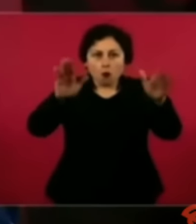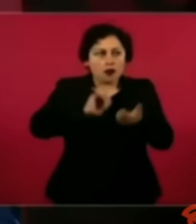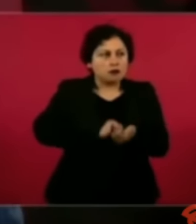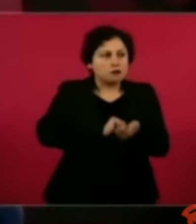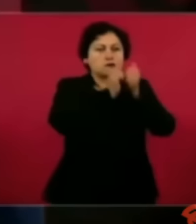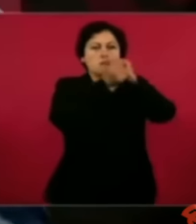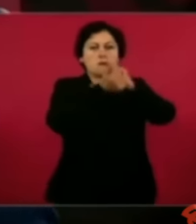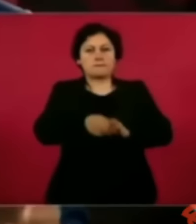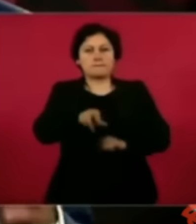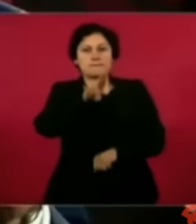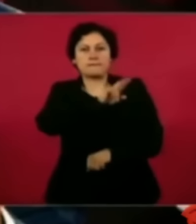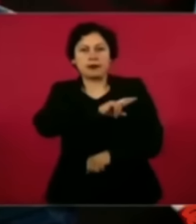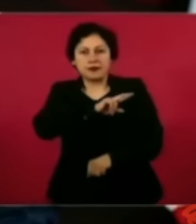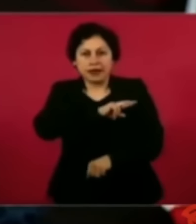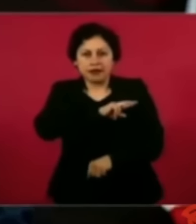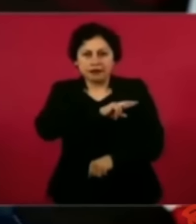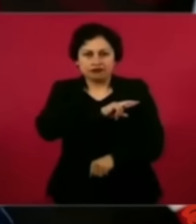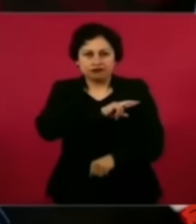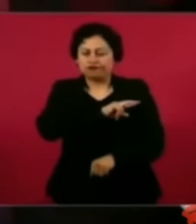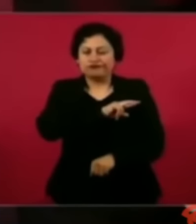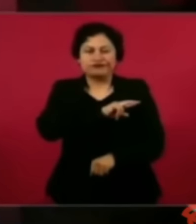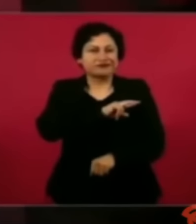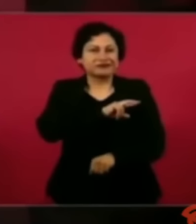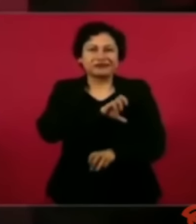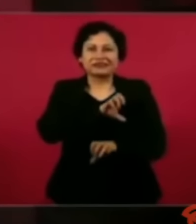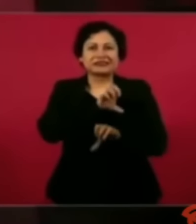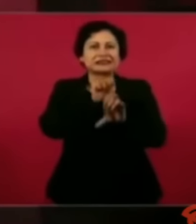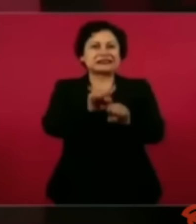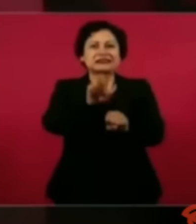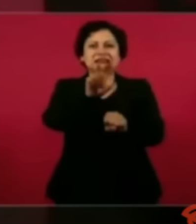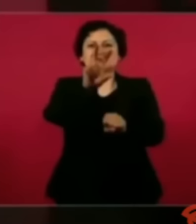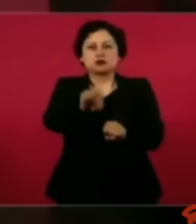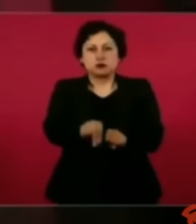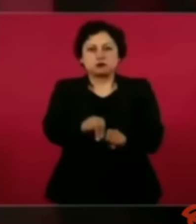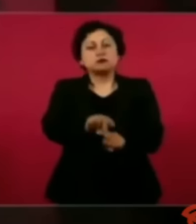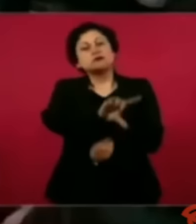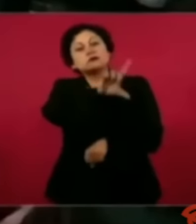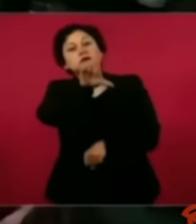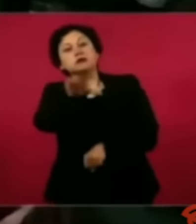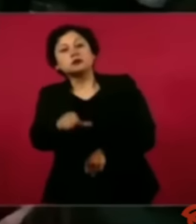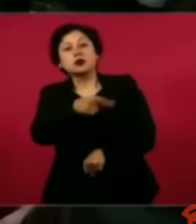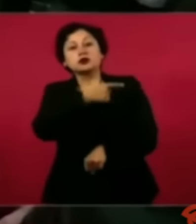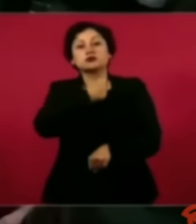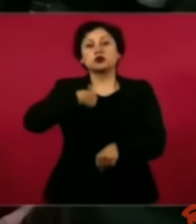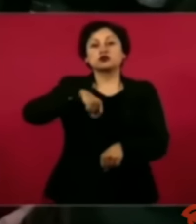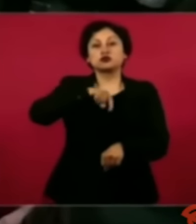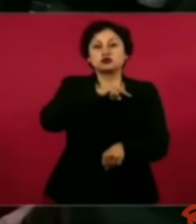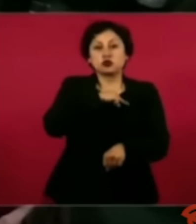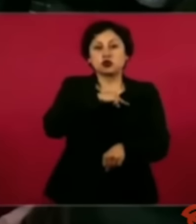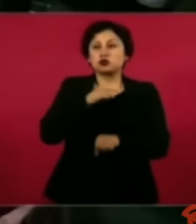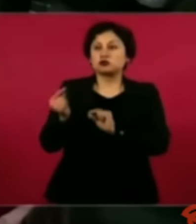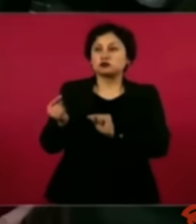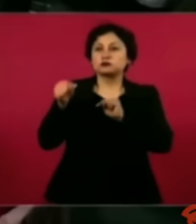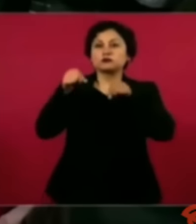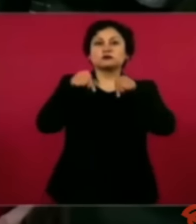Y llegamos nosotros, porque el pueblo así lo decide,